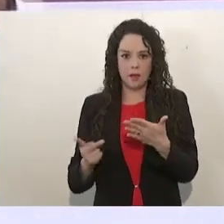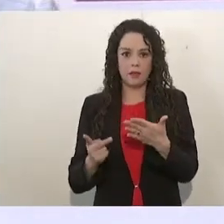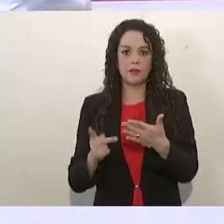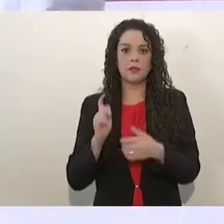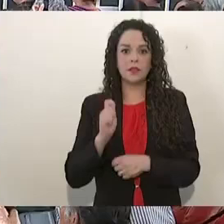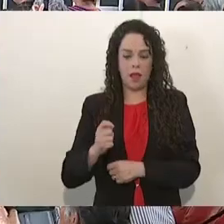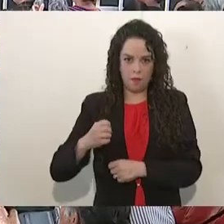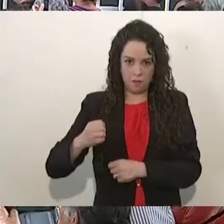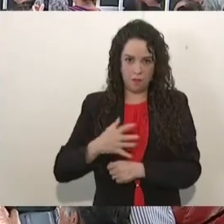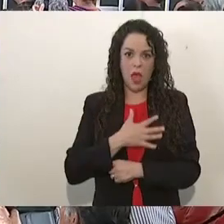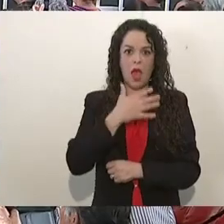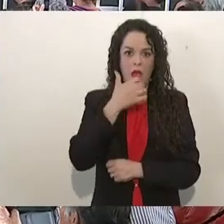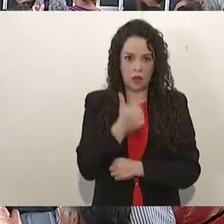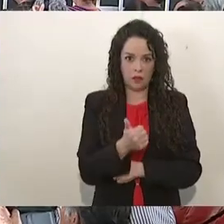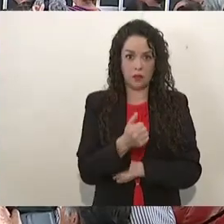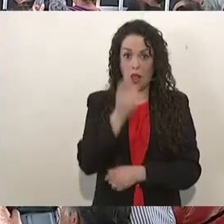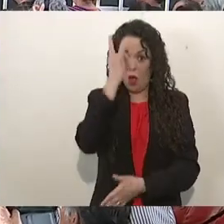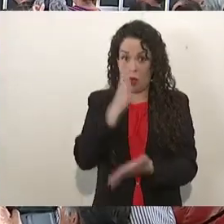bienestar, pero no solo eso.